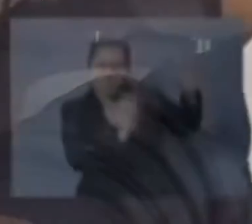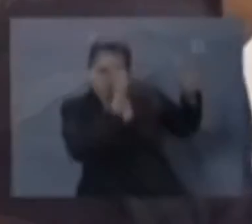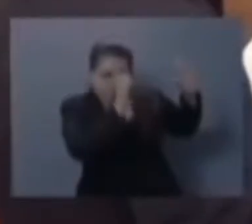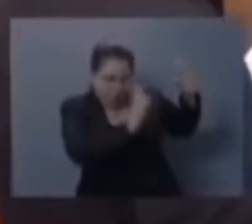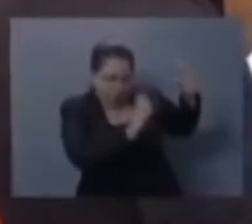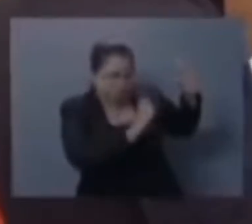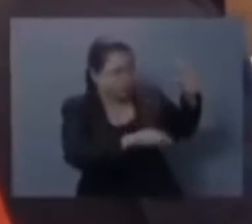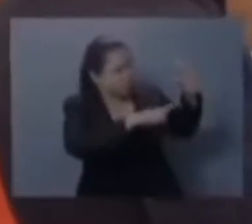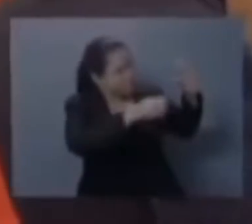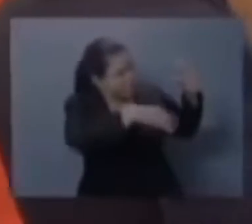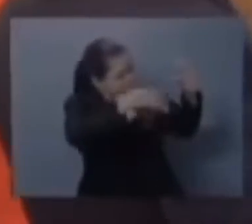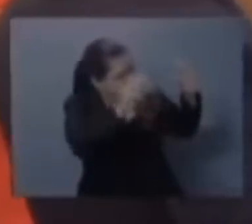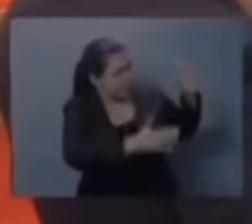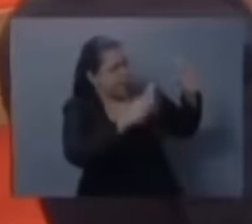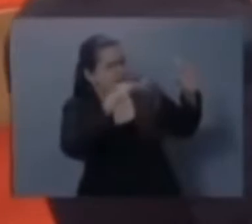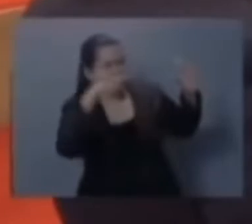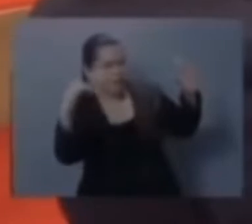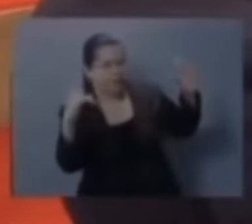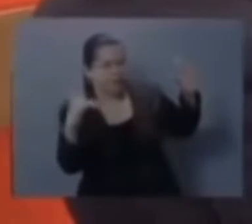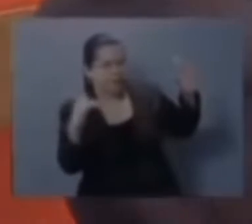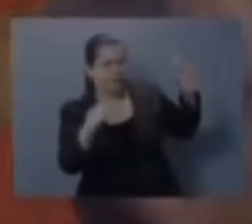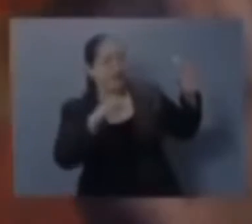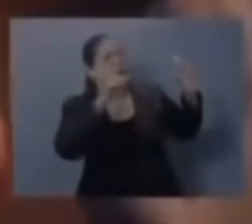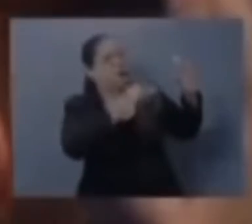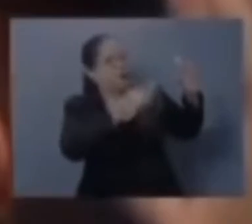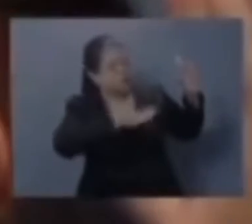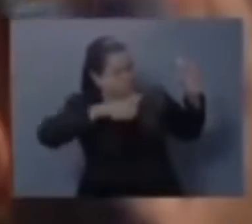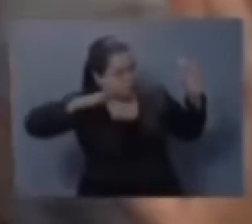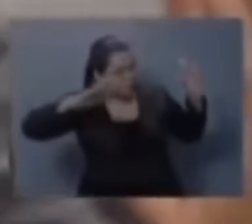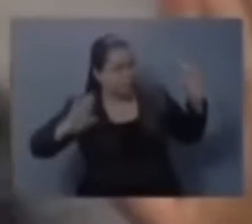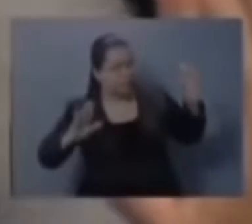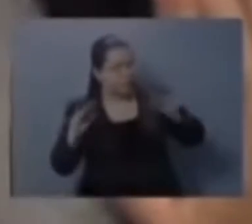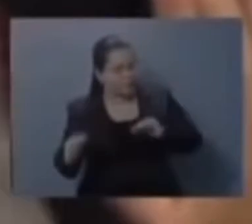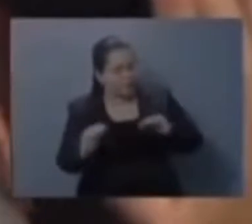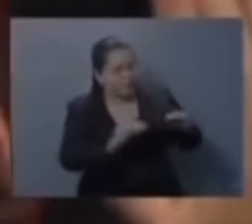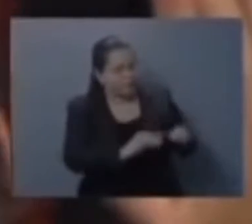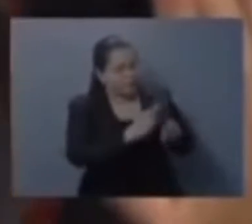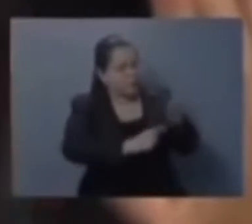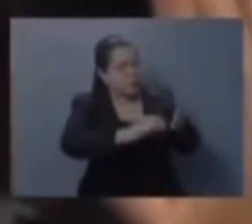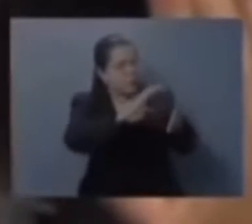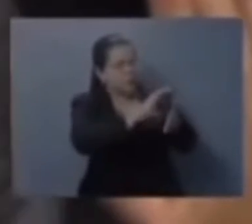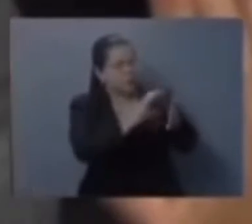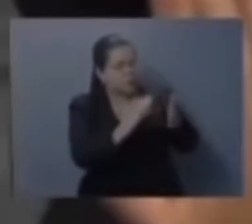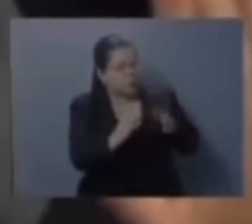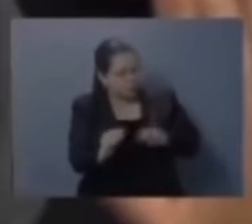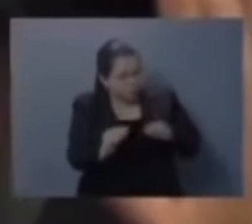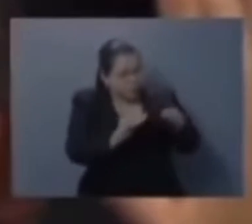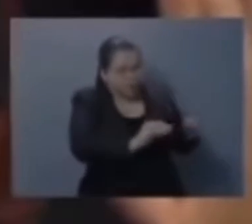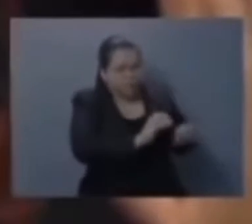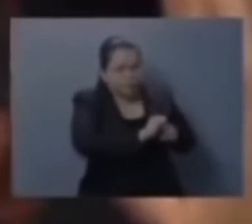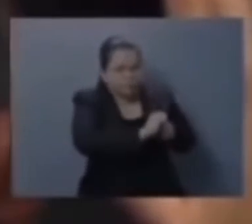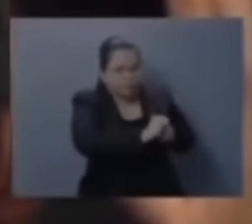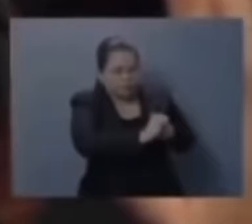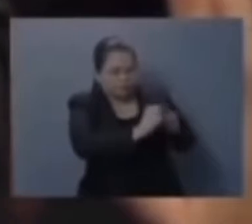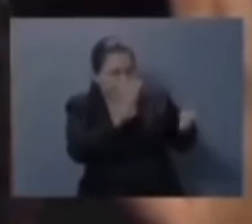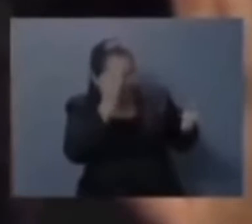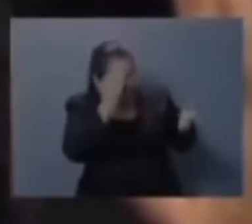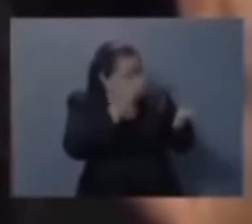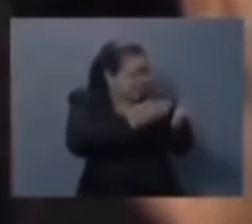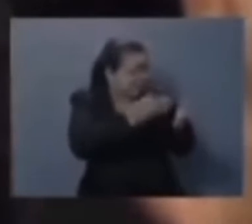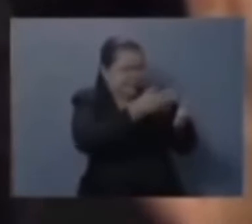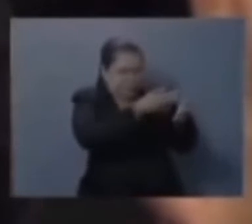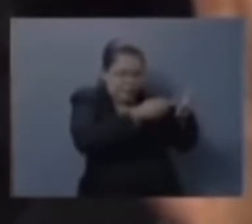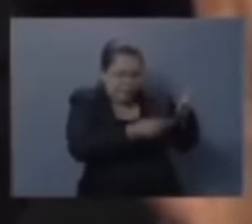vean. Ser fiel a la República, cumplir y hacer cumplir la Constitución, ateniéndose a su